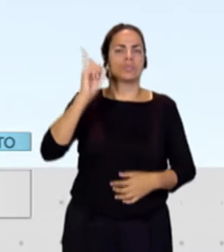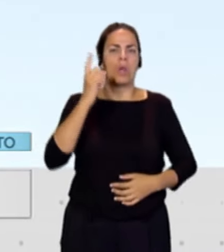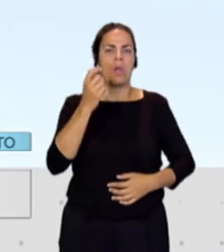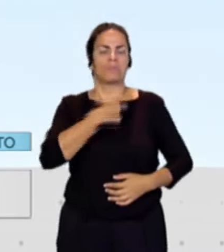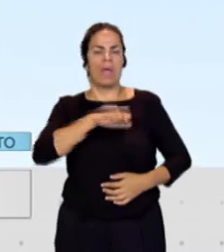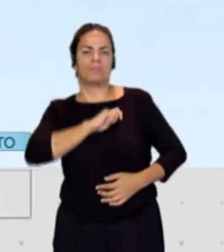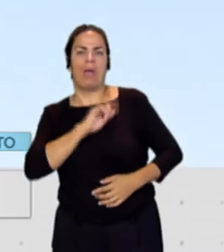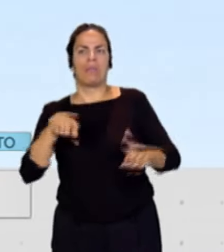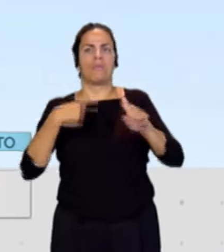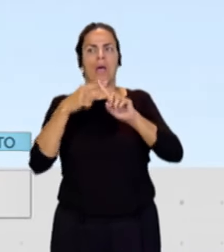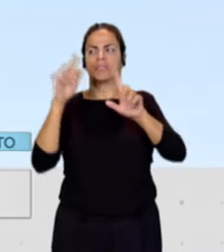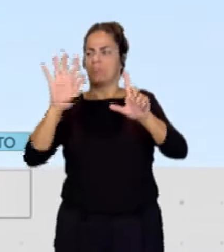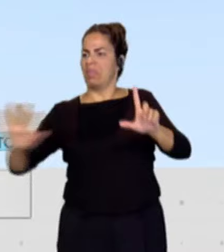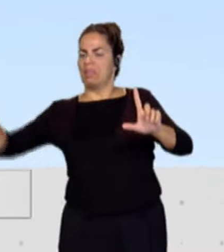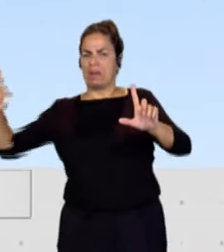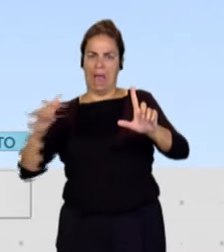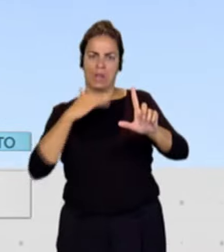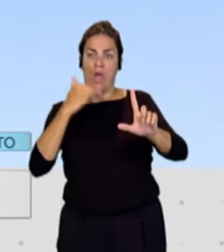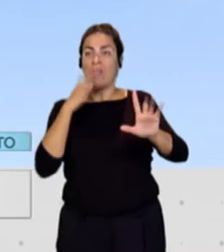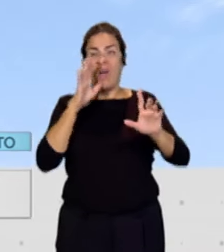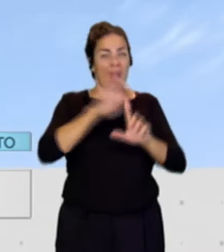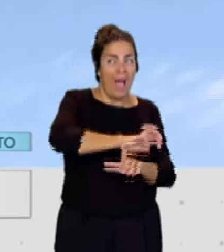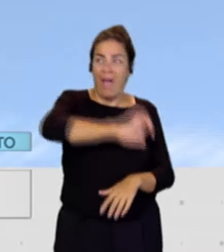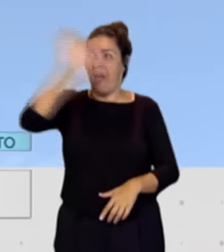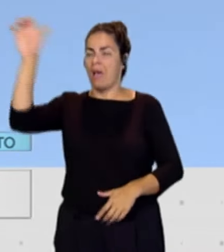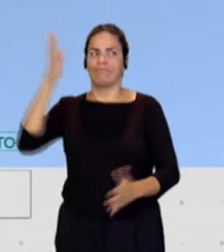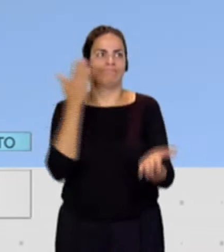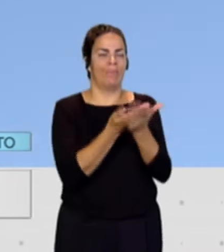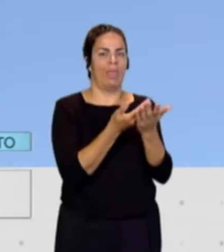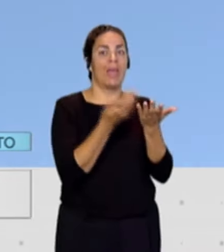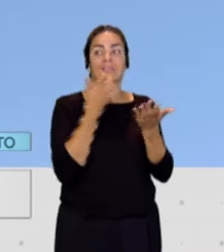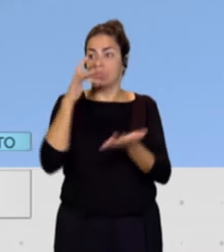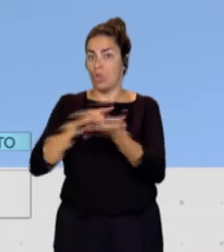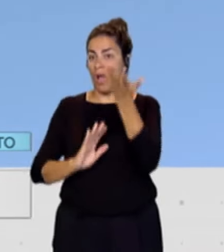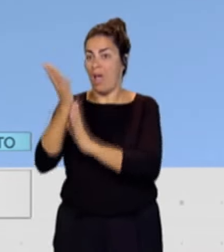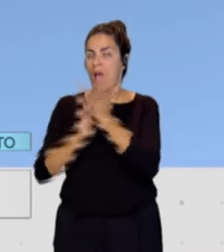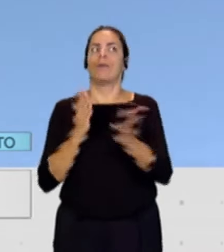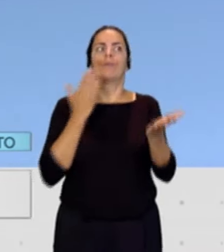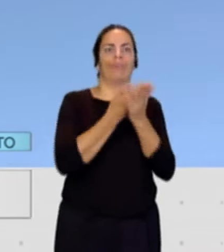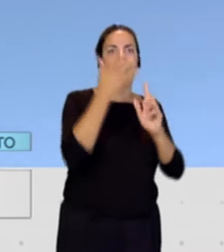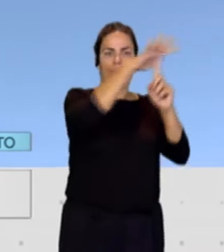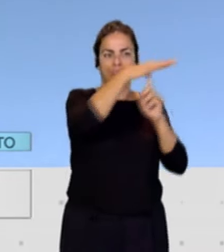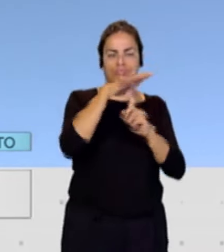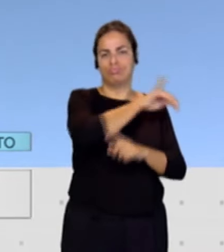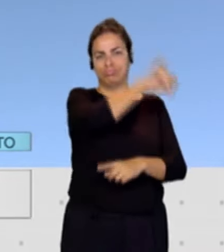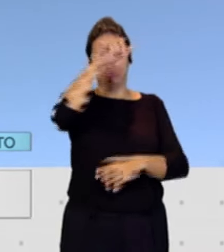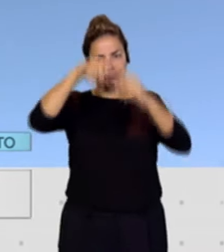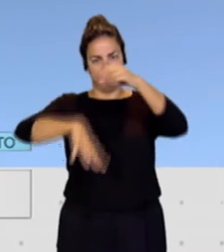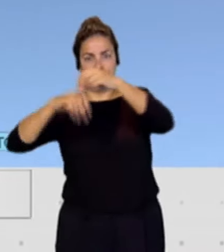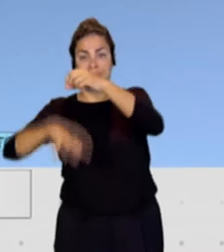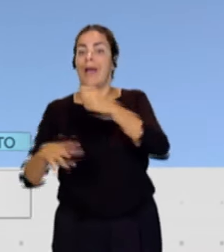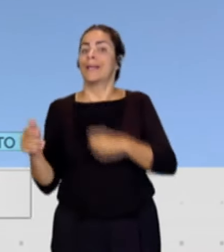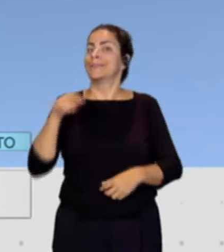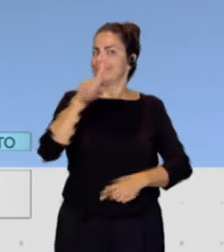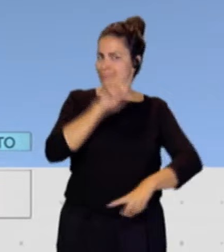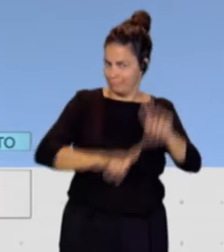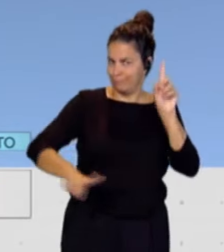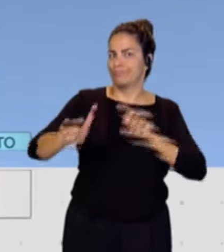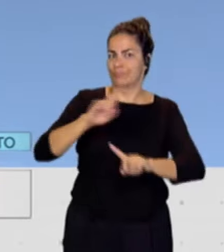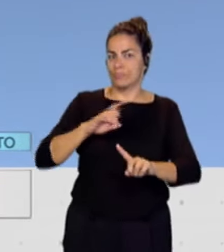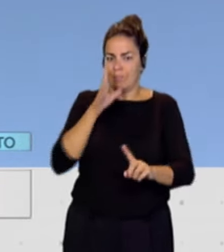mediterránea pero ahora toda Europa demanda servicio de extinción con helicópteros y aviones y ahí estamos teniendo un grave problema un reto que tenemos por